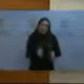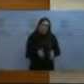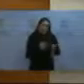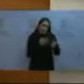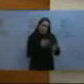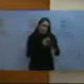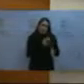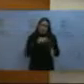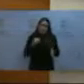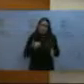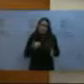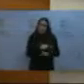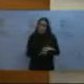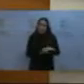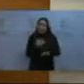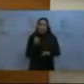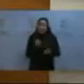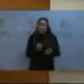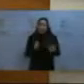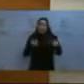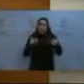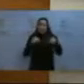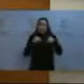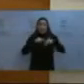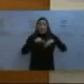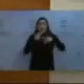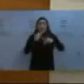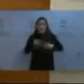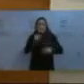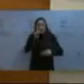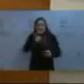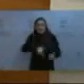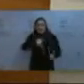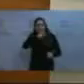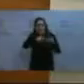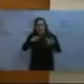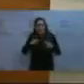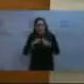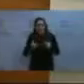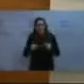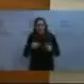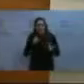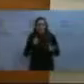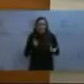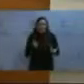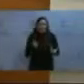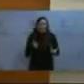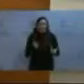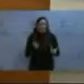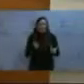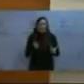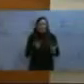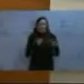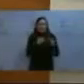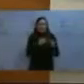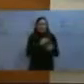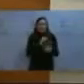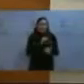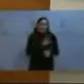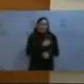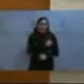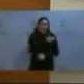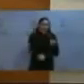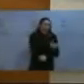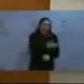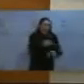presidente, siempre debe atender al interés general de los asturianos y no estar congraciándose eternamente con grupos parlamentarios que en ocasiones